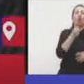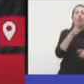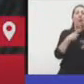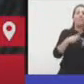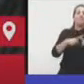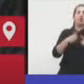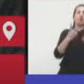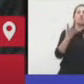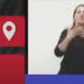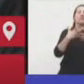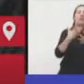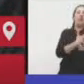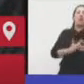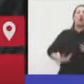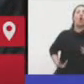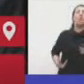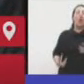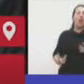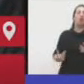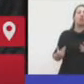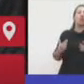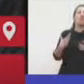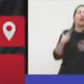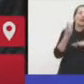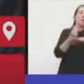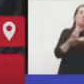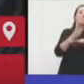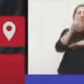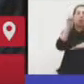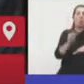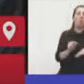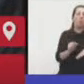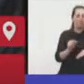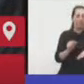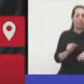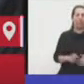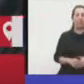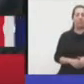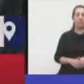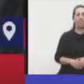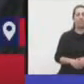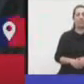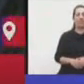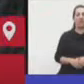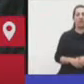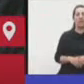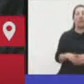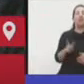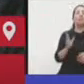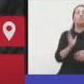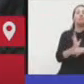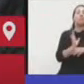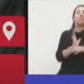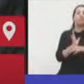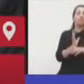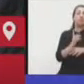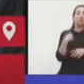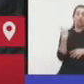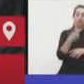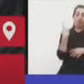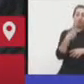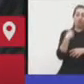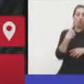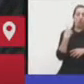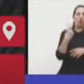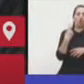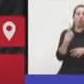dos grandes sectores que controlan, entre comillas, al poder político, la justicia y el periodismo. Y hoy Alberto Fernández, una